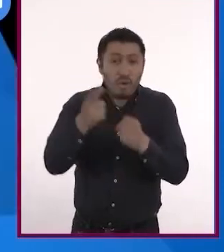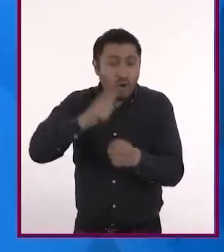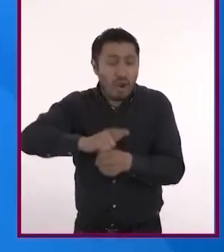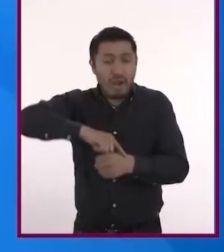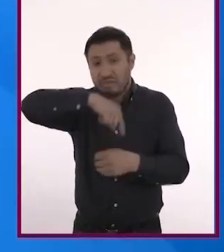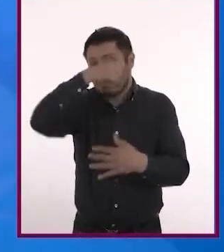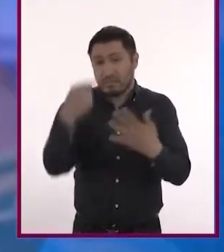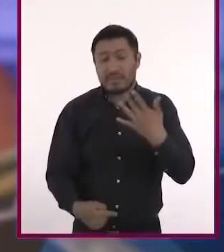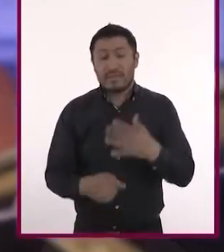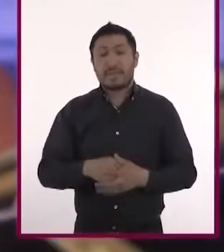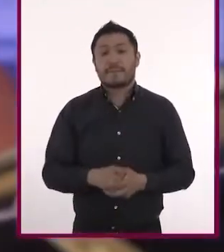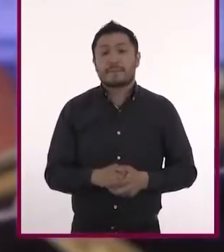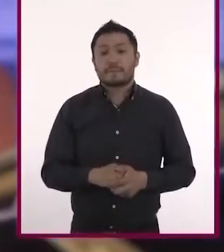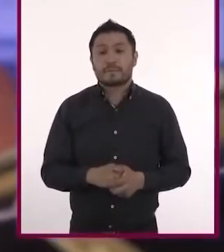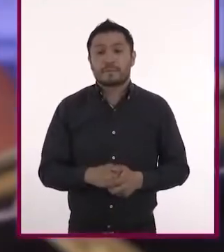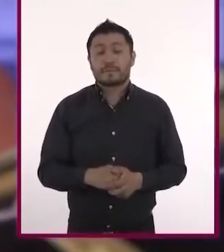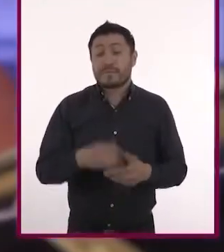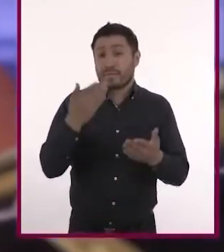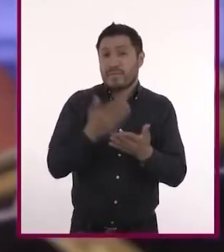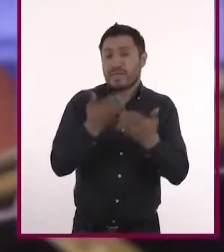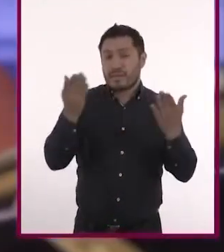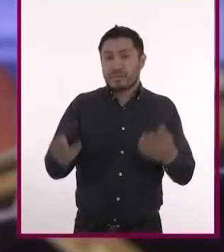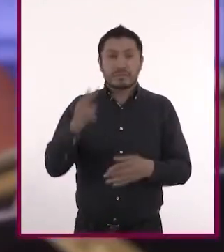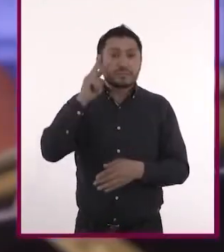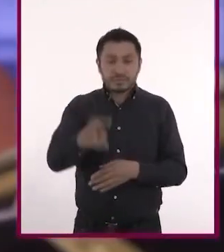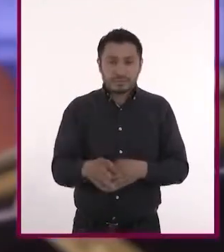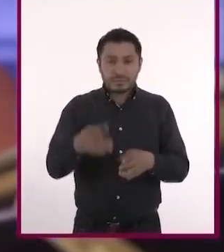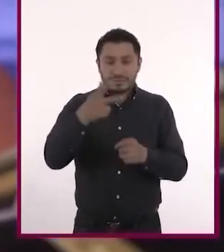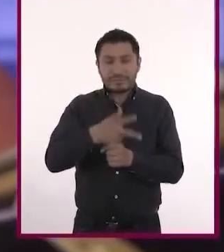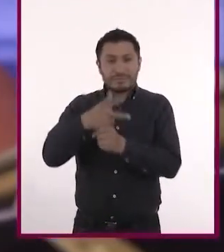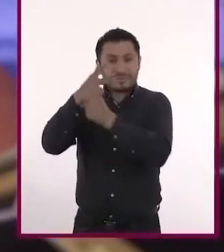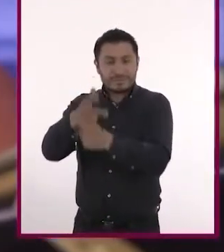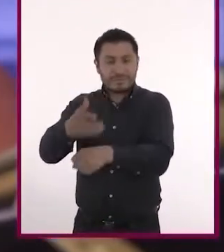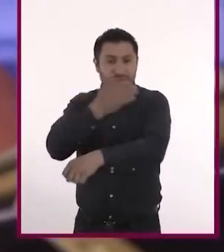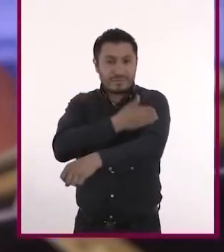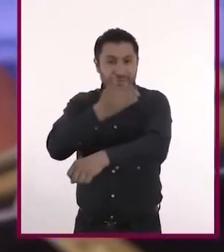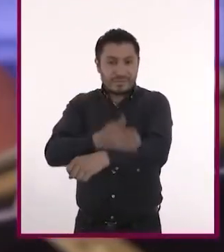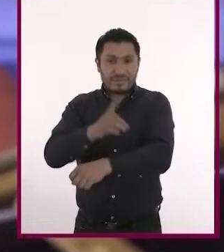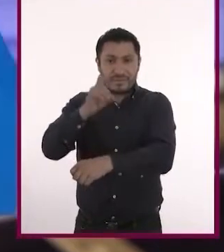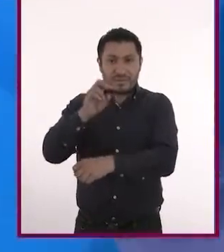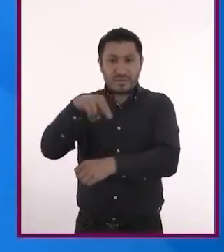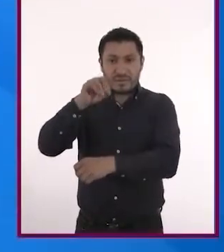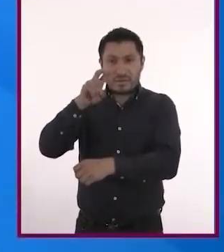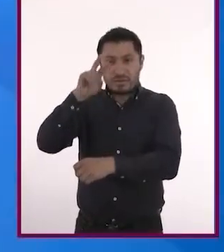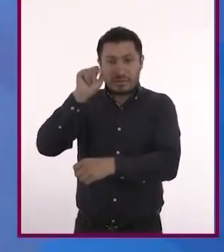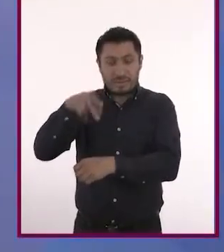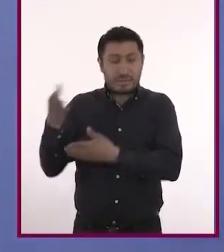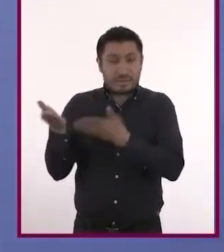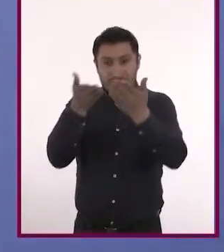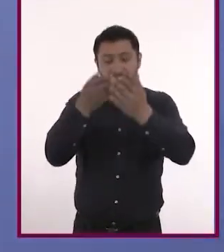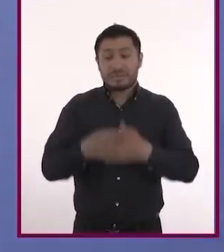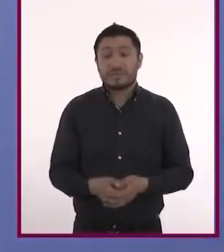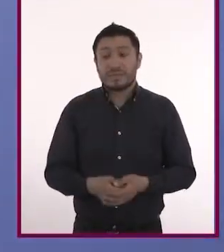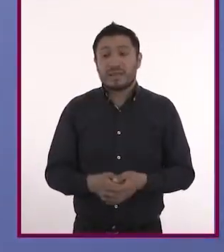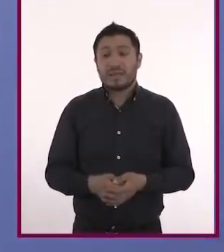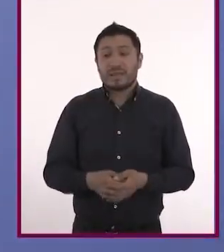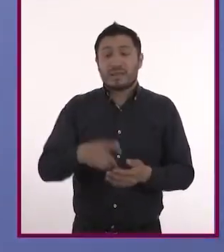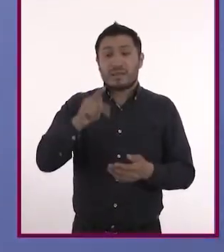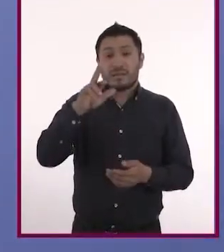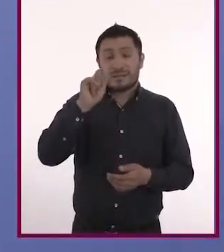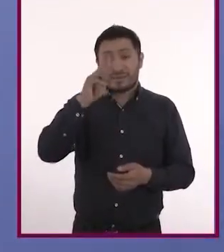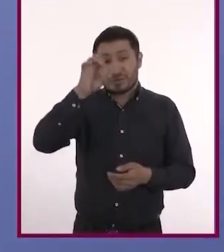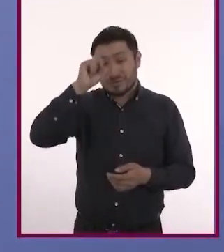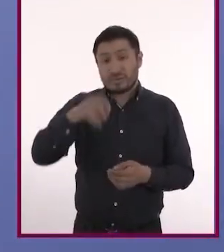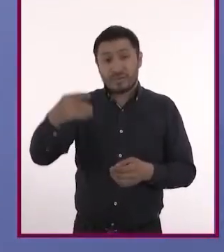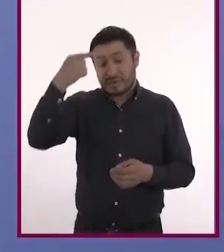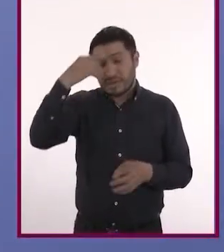etc. Ahora veamos el reportaje que nos ha preparado nuestro compañero Donovan. Los trastornos mentales